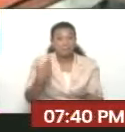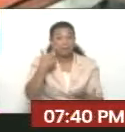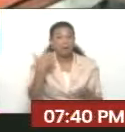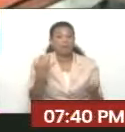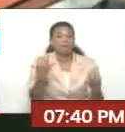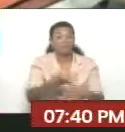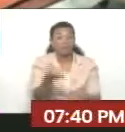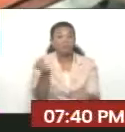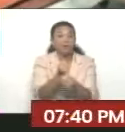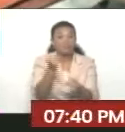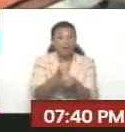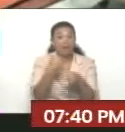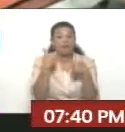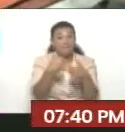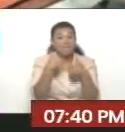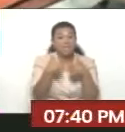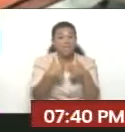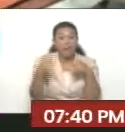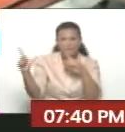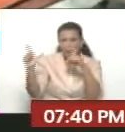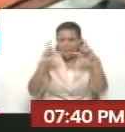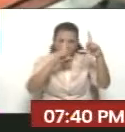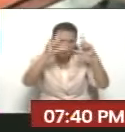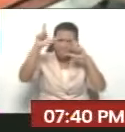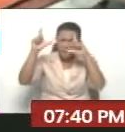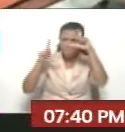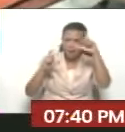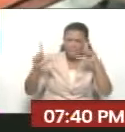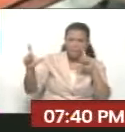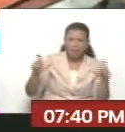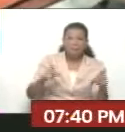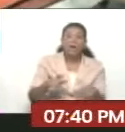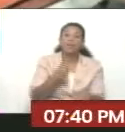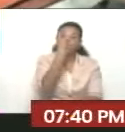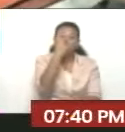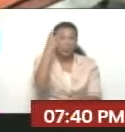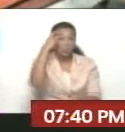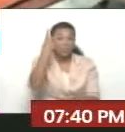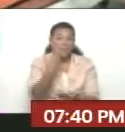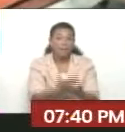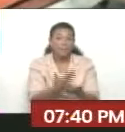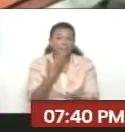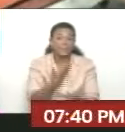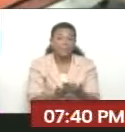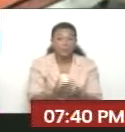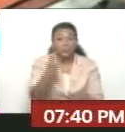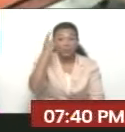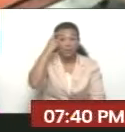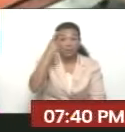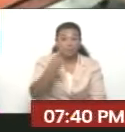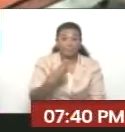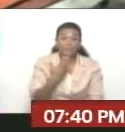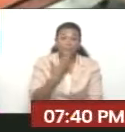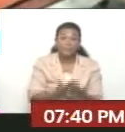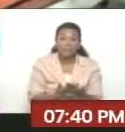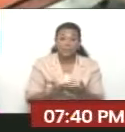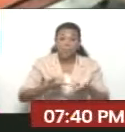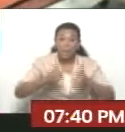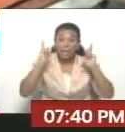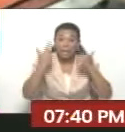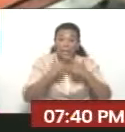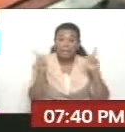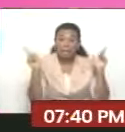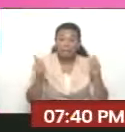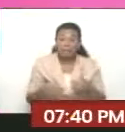está fino. Tienen un día de permiso en premio para ustedes. ¿Ah? Bueno,